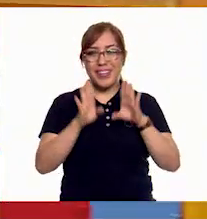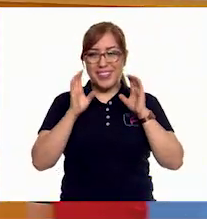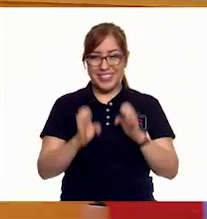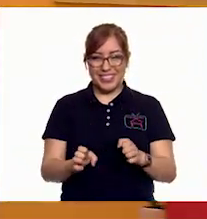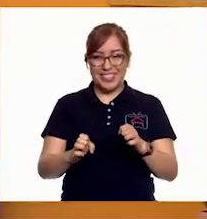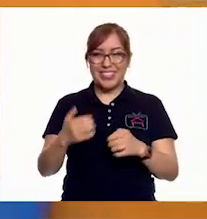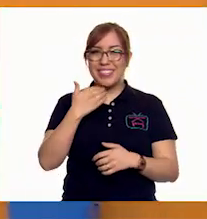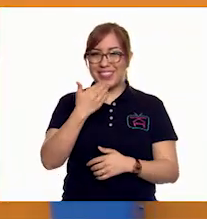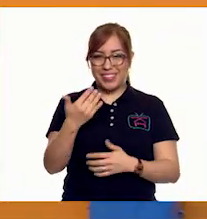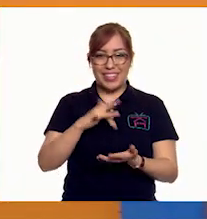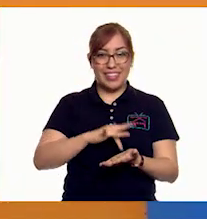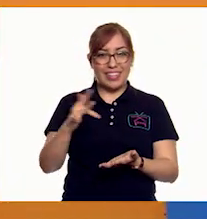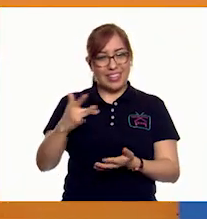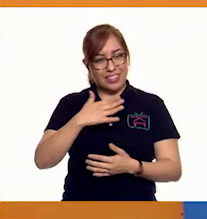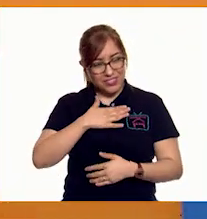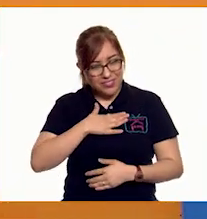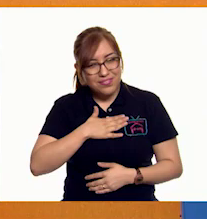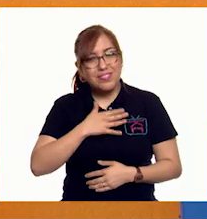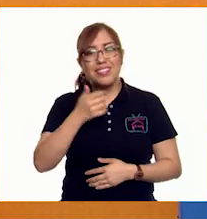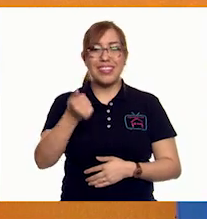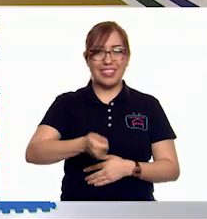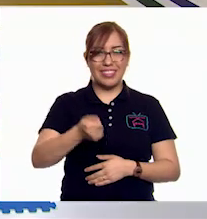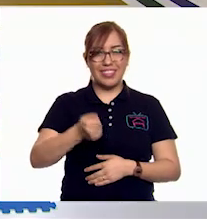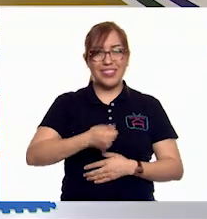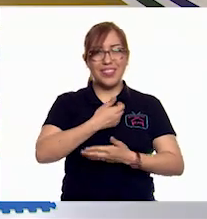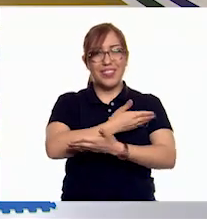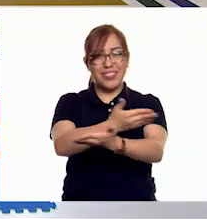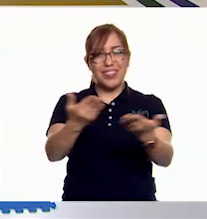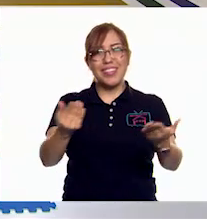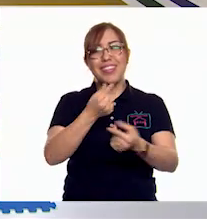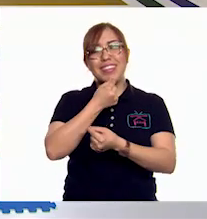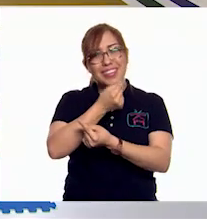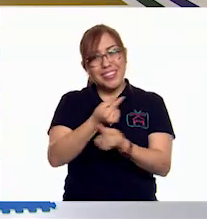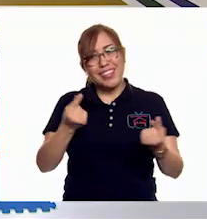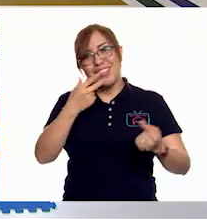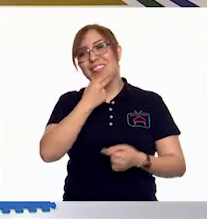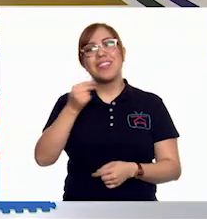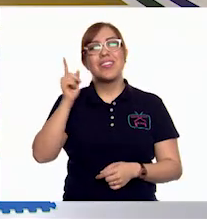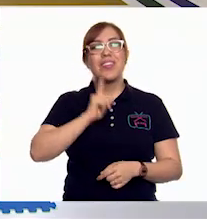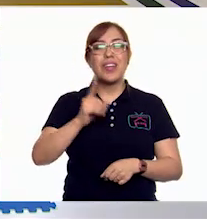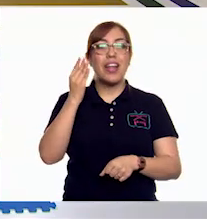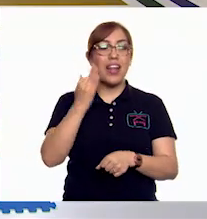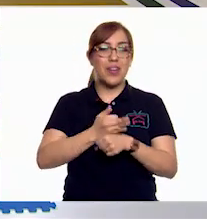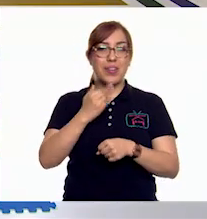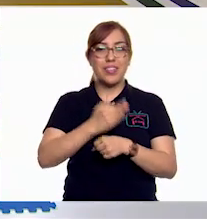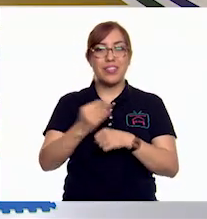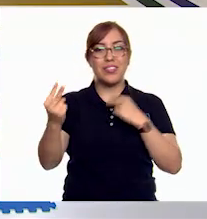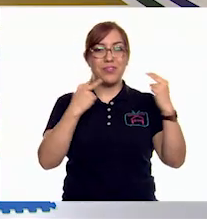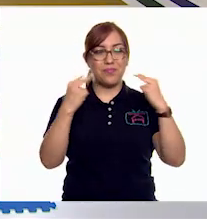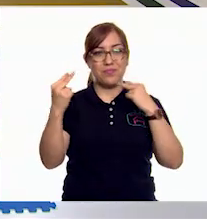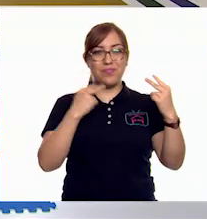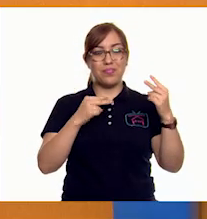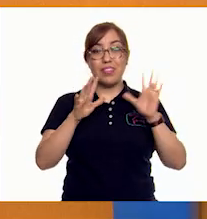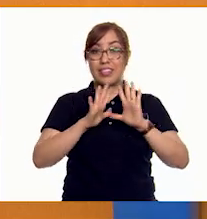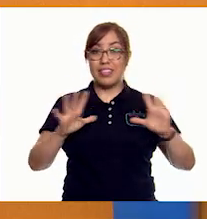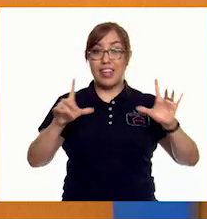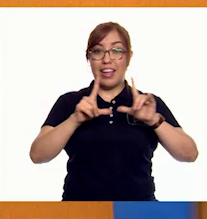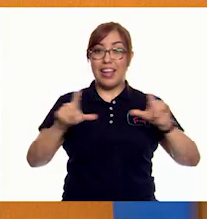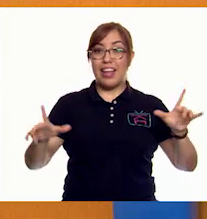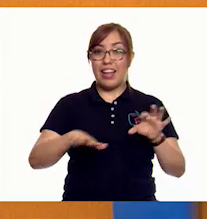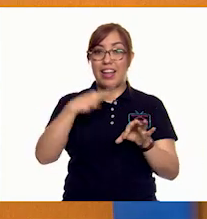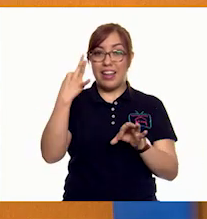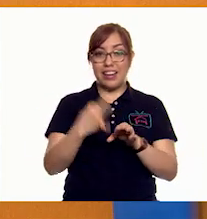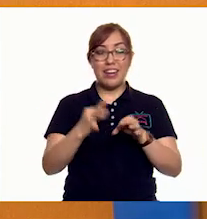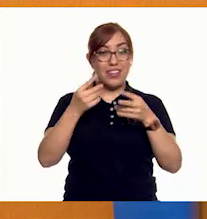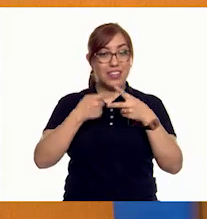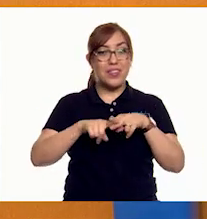gracias. Qué bueno, ¿nos saludamos? Claro que sí. Y vamos a saludar a todas las niñas y los niños que nos están viendo desde casa y están listas y listos para empezar su